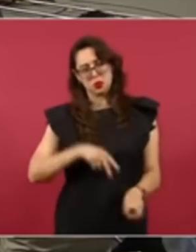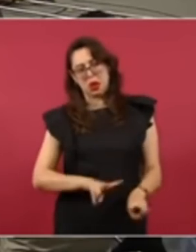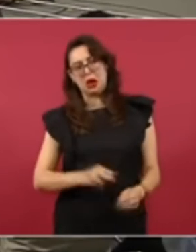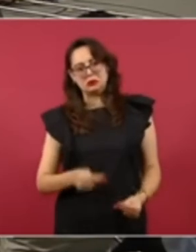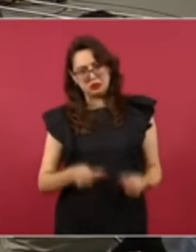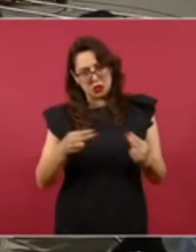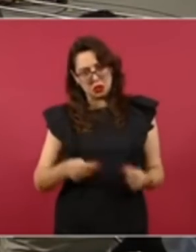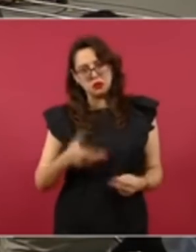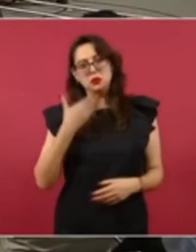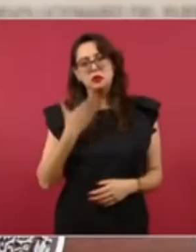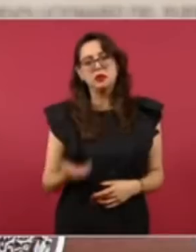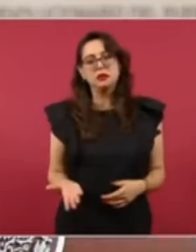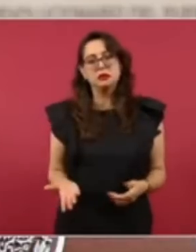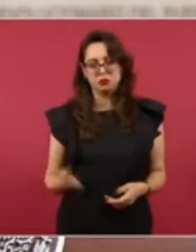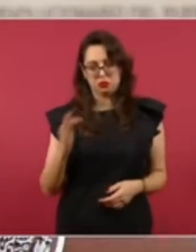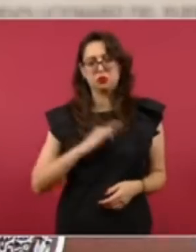Pero